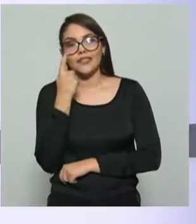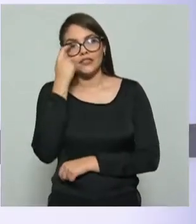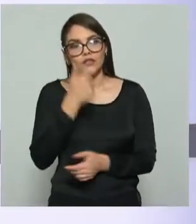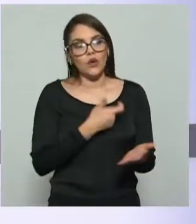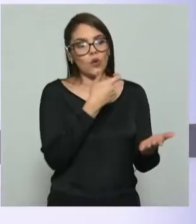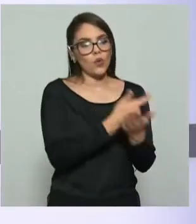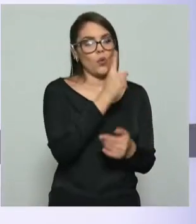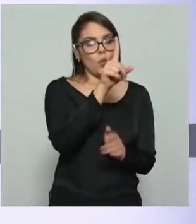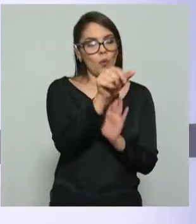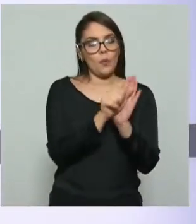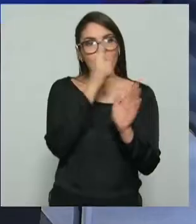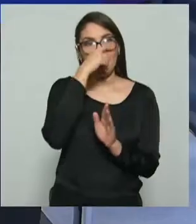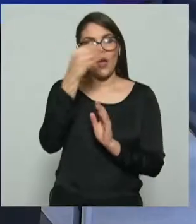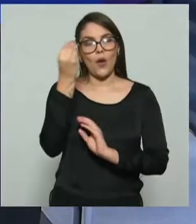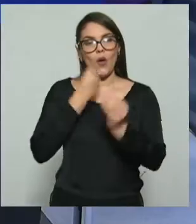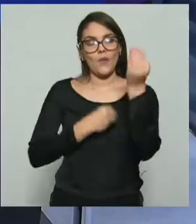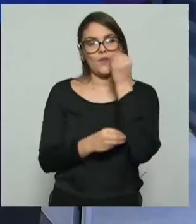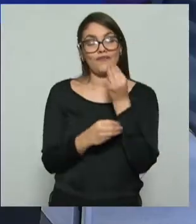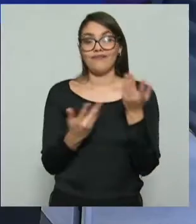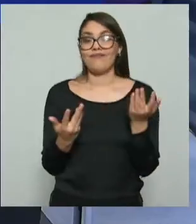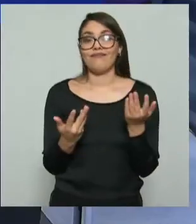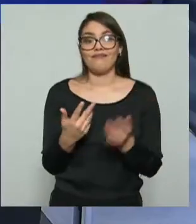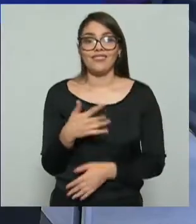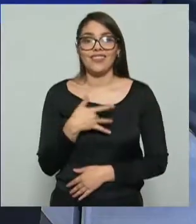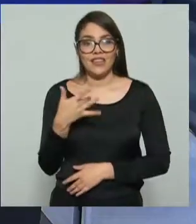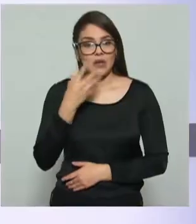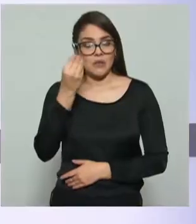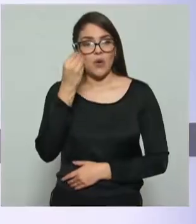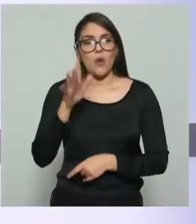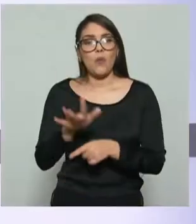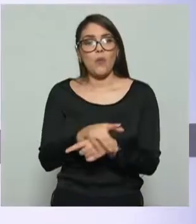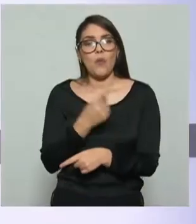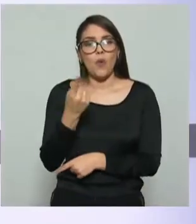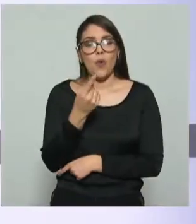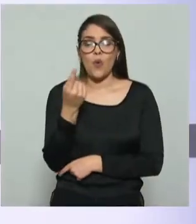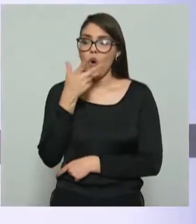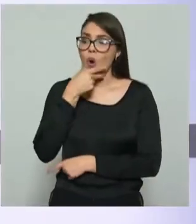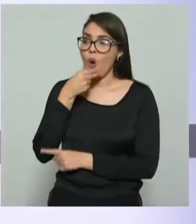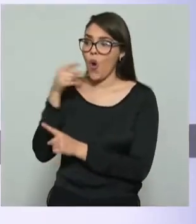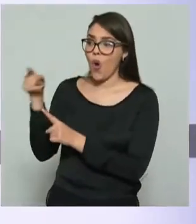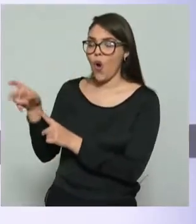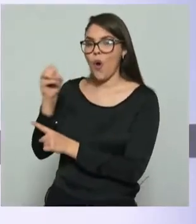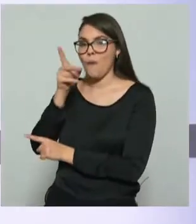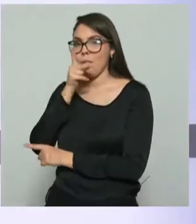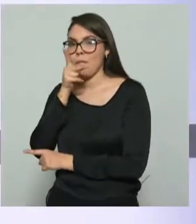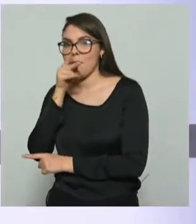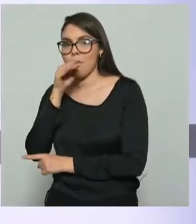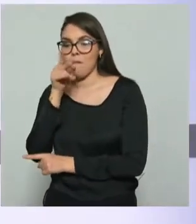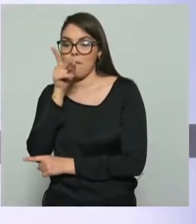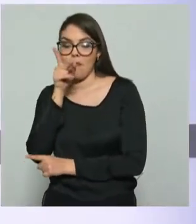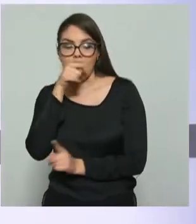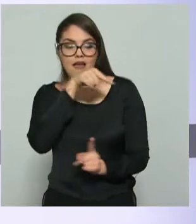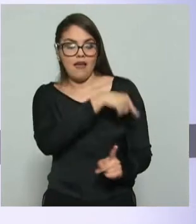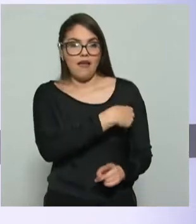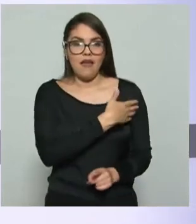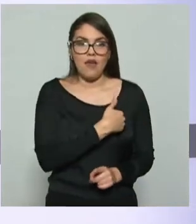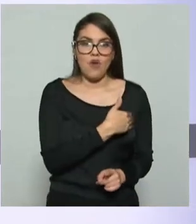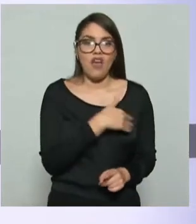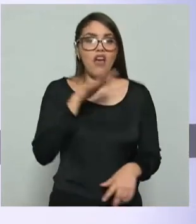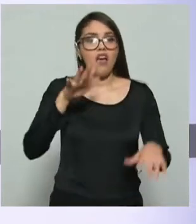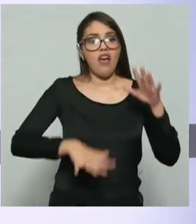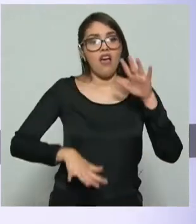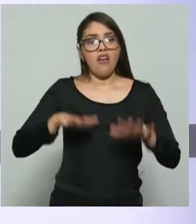menores, es significativo porque los hombres, las exparejas, los padres de esos hijos se atreven a